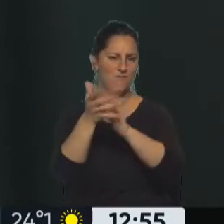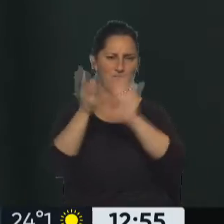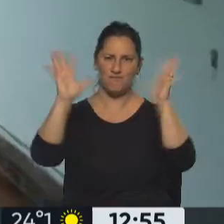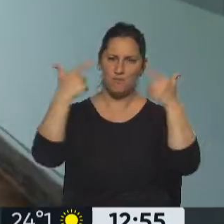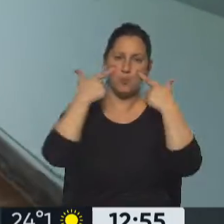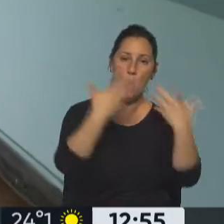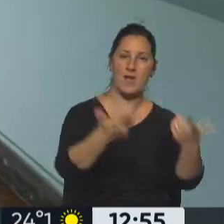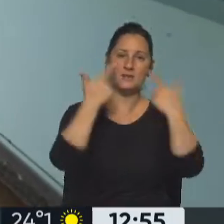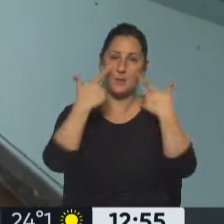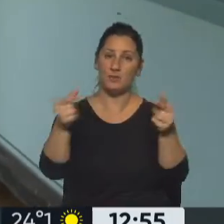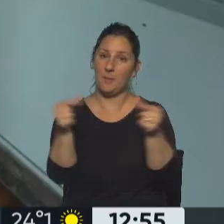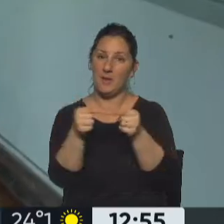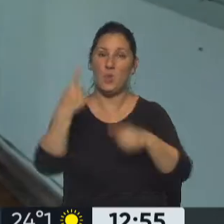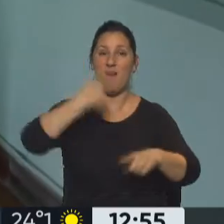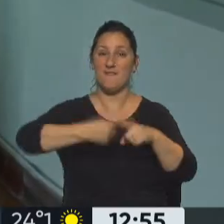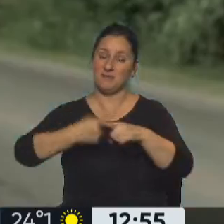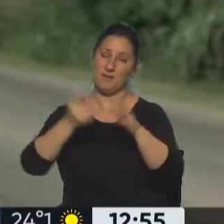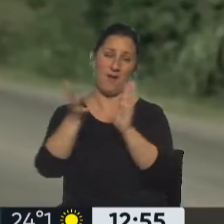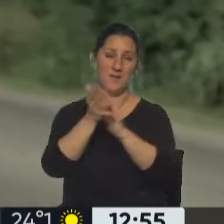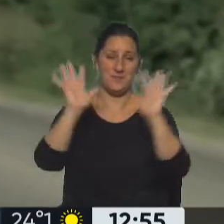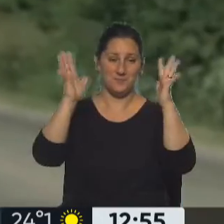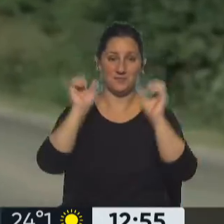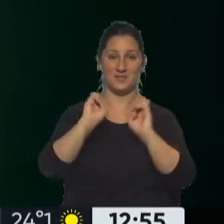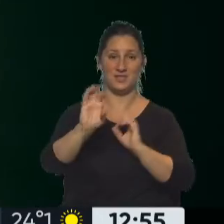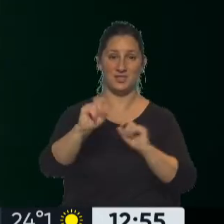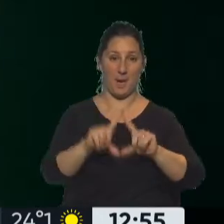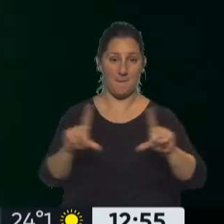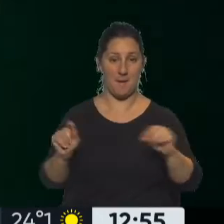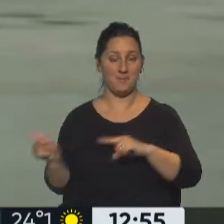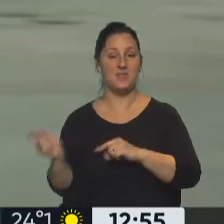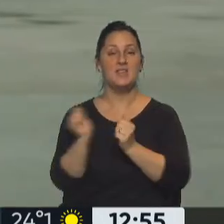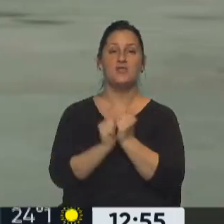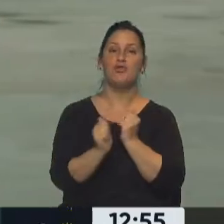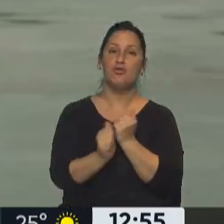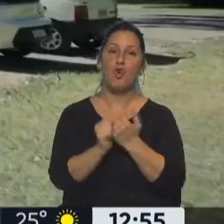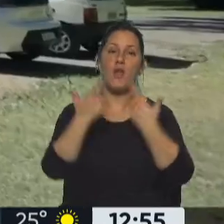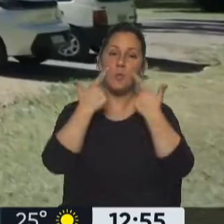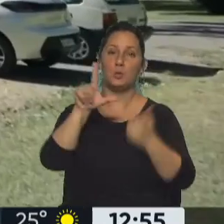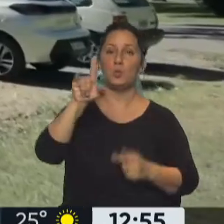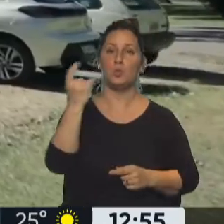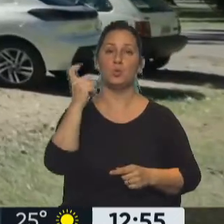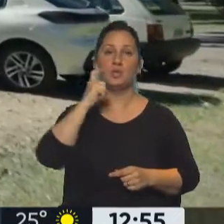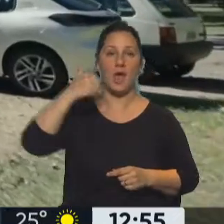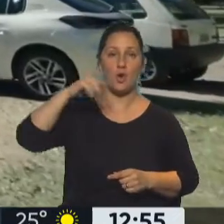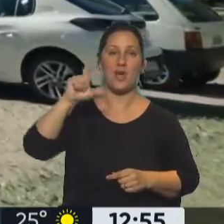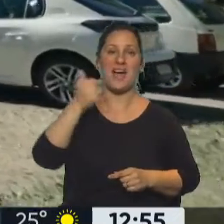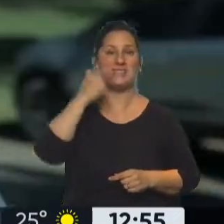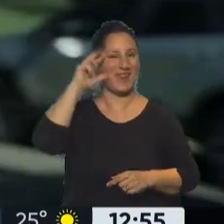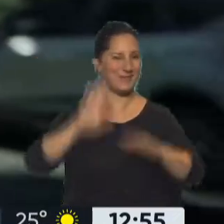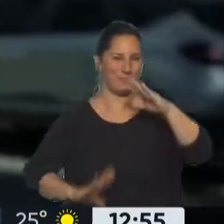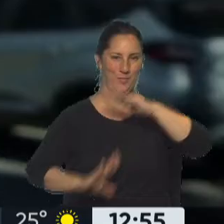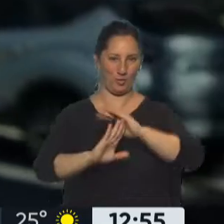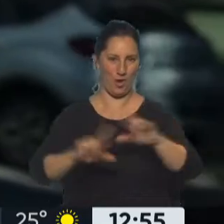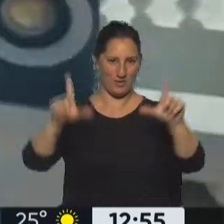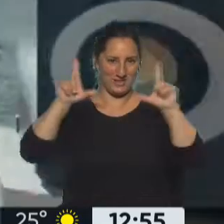que se presentó por cada uno de los festivales es el desarmadero una historia que nos presenta a Luciano Cáceres como protagonista